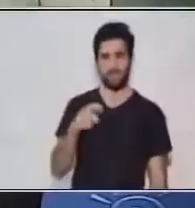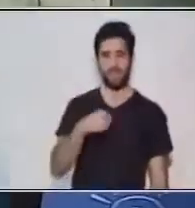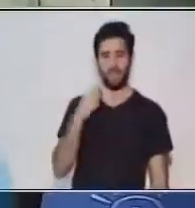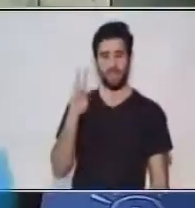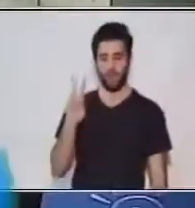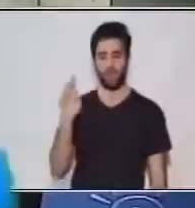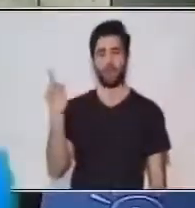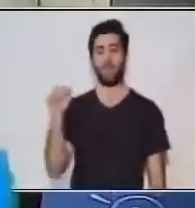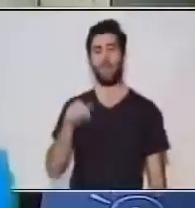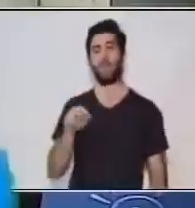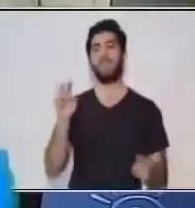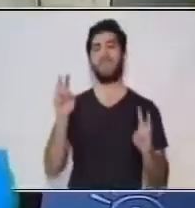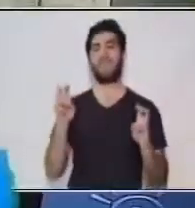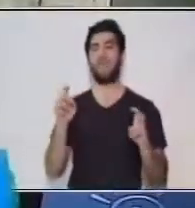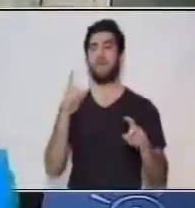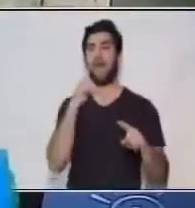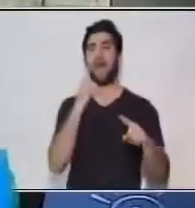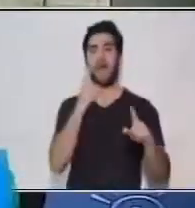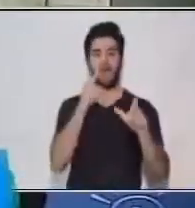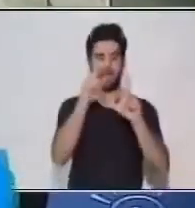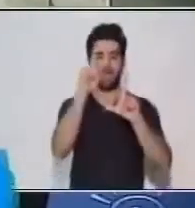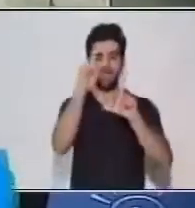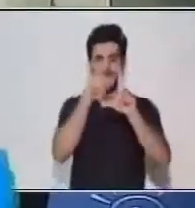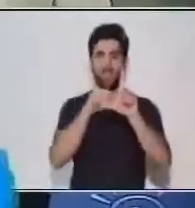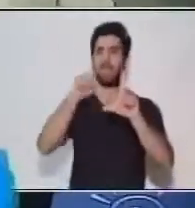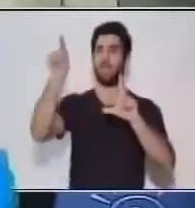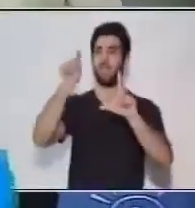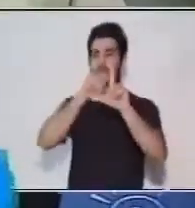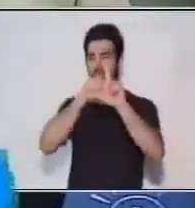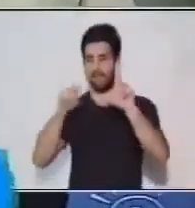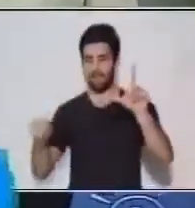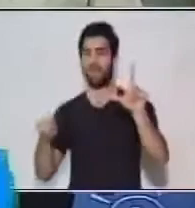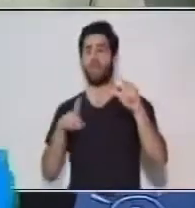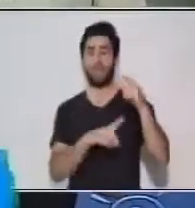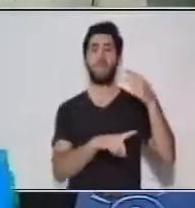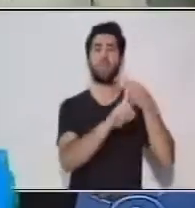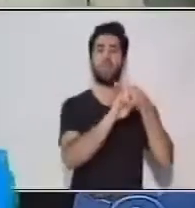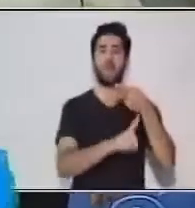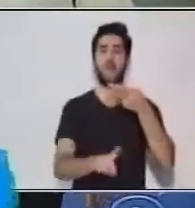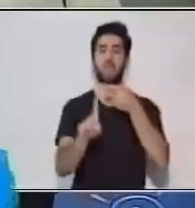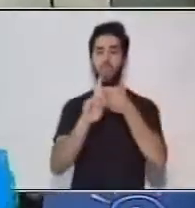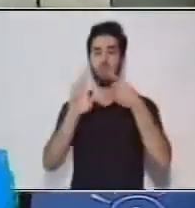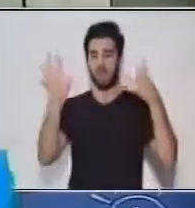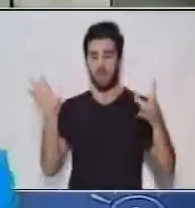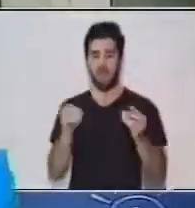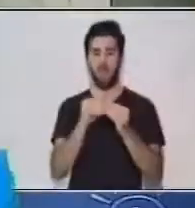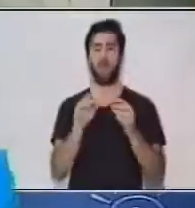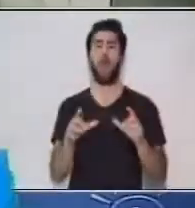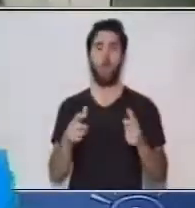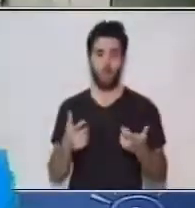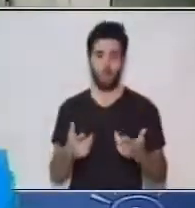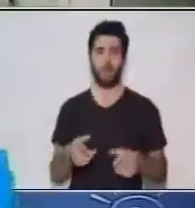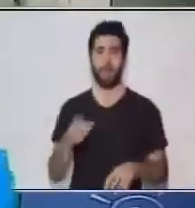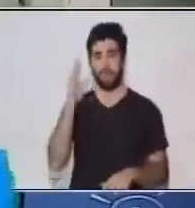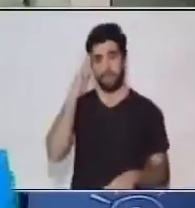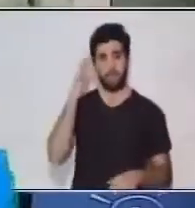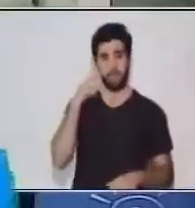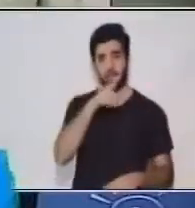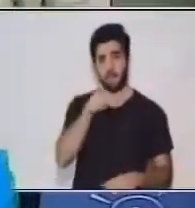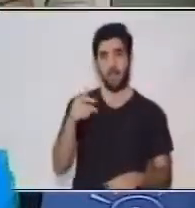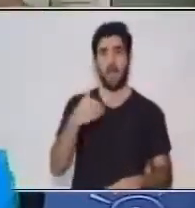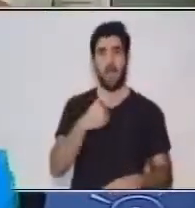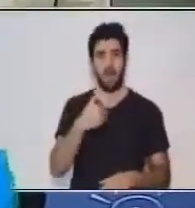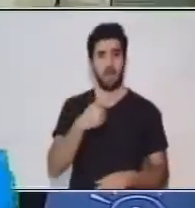de suma de vectores del área de matemática de cuarto diversificado. Si en casa hay alguna persona con